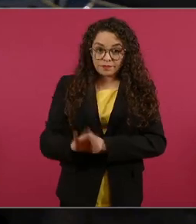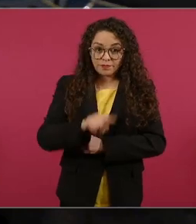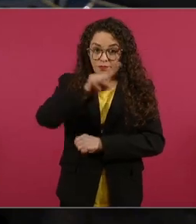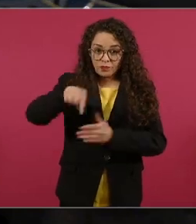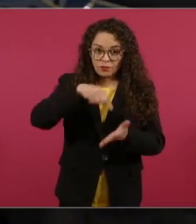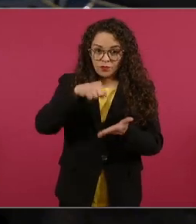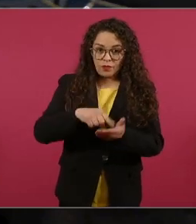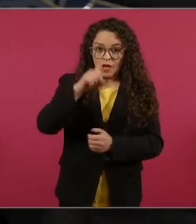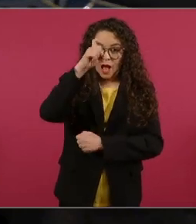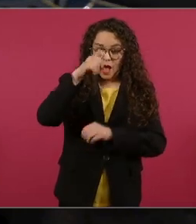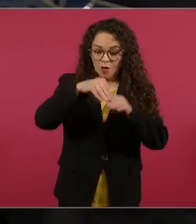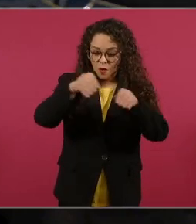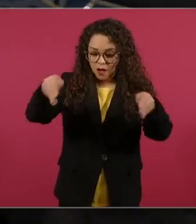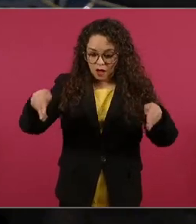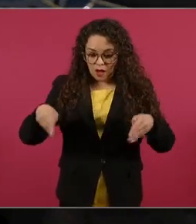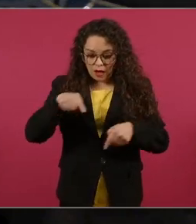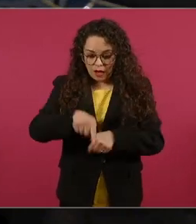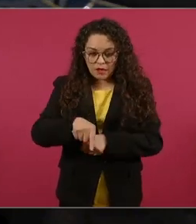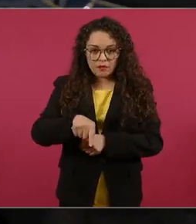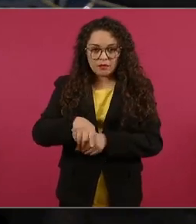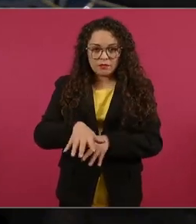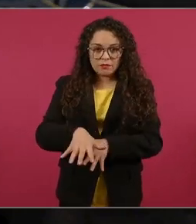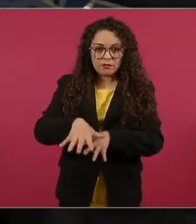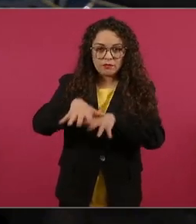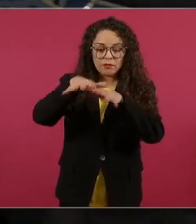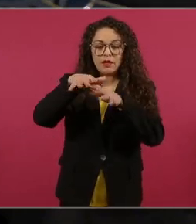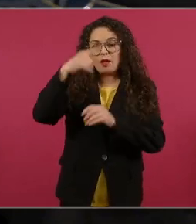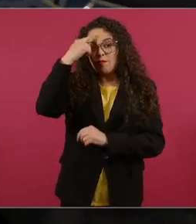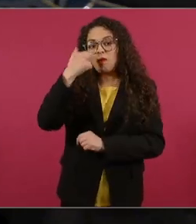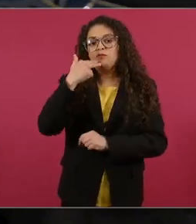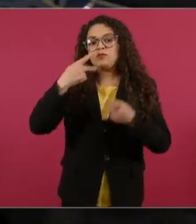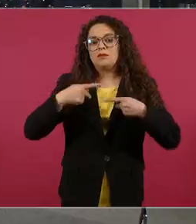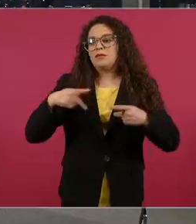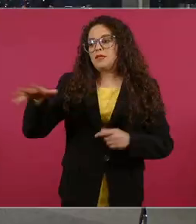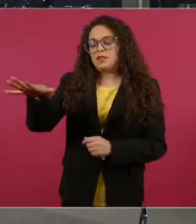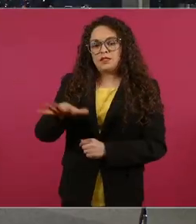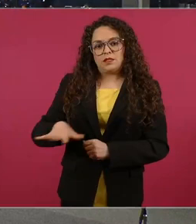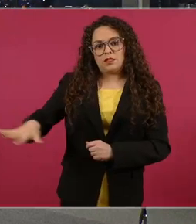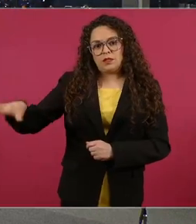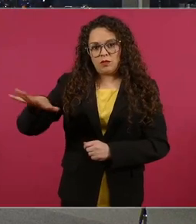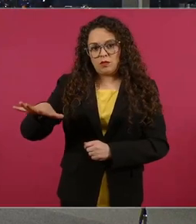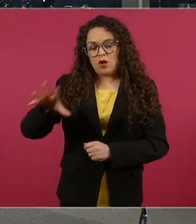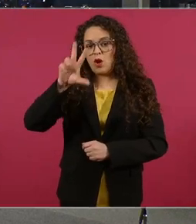se resguarde para uso de la población, que no se use